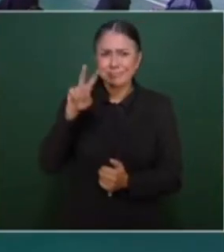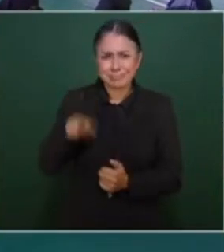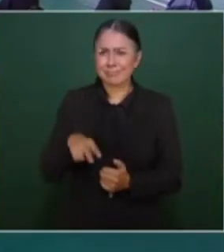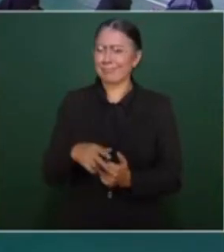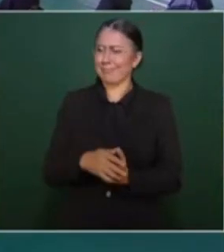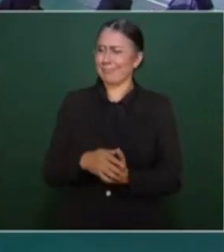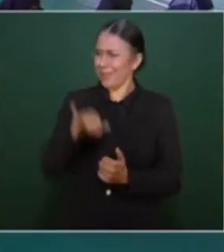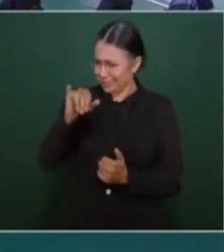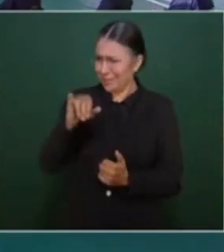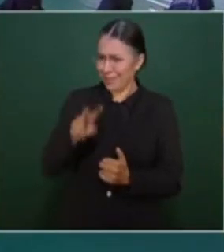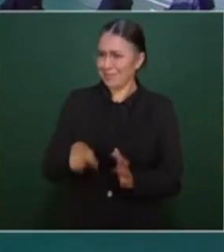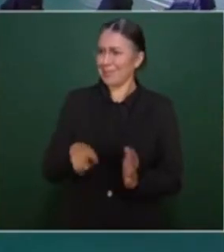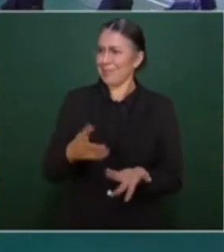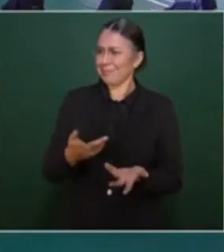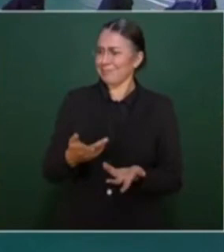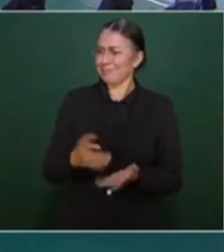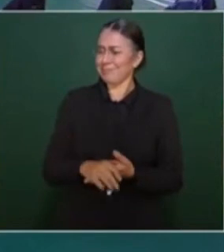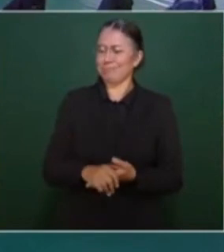pero digo,